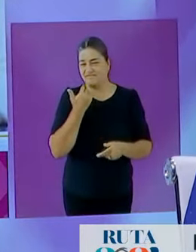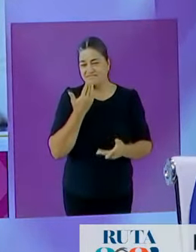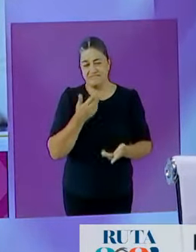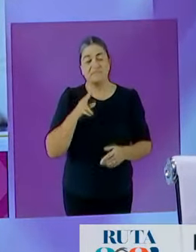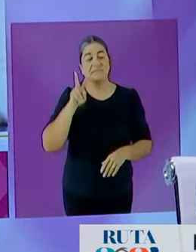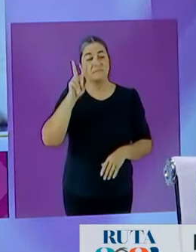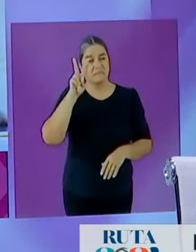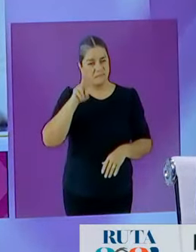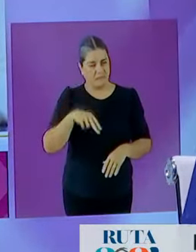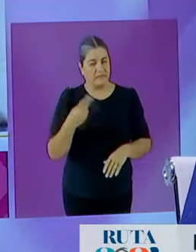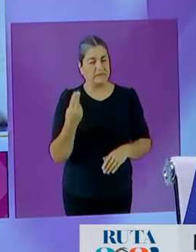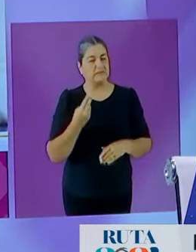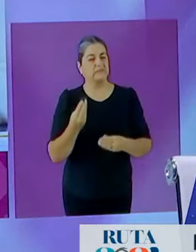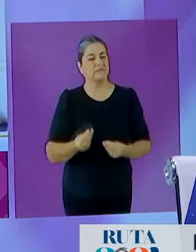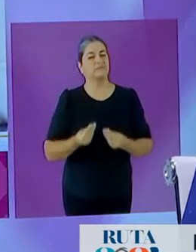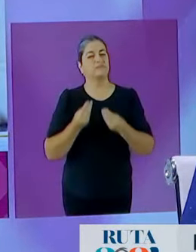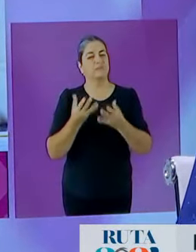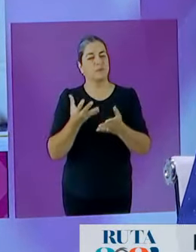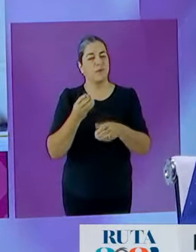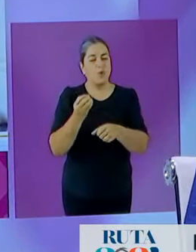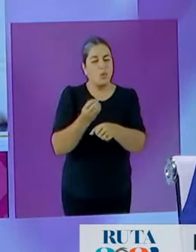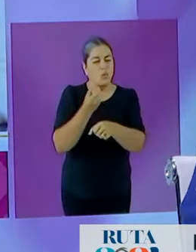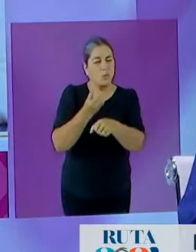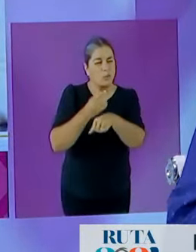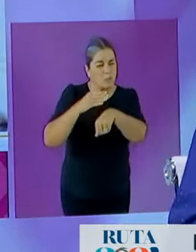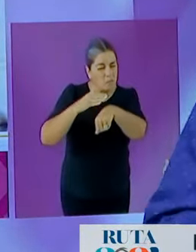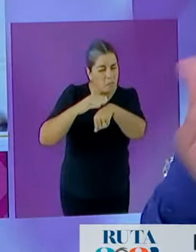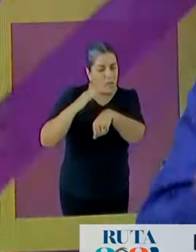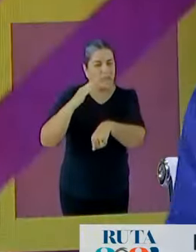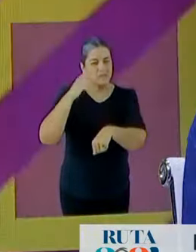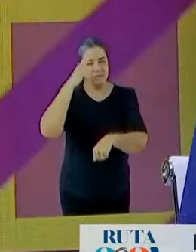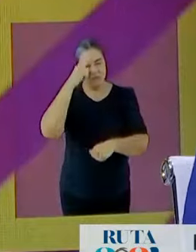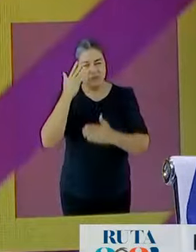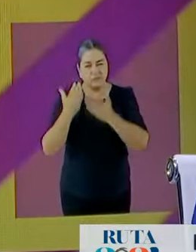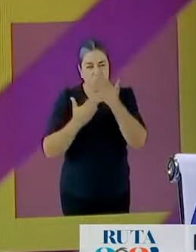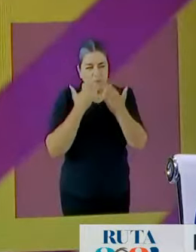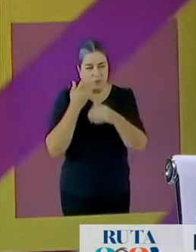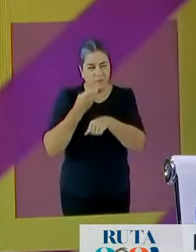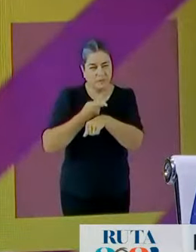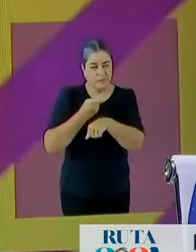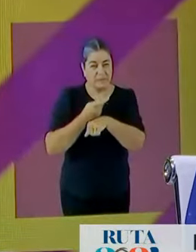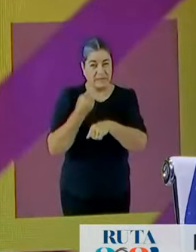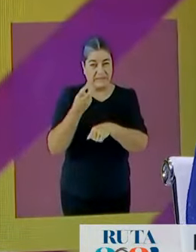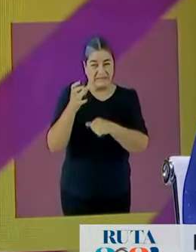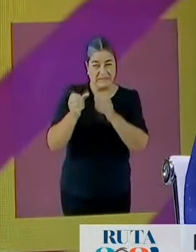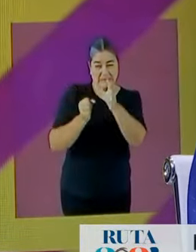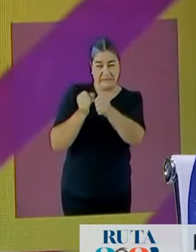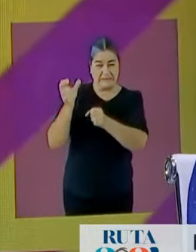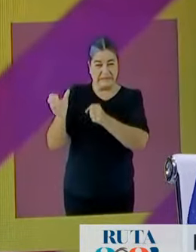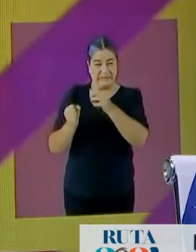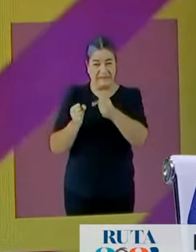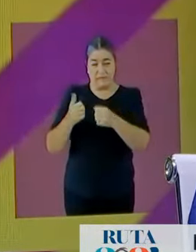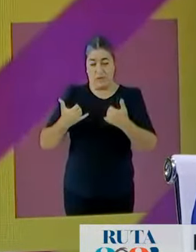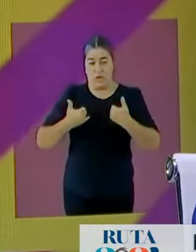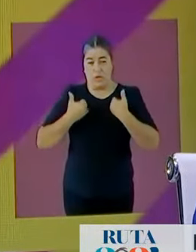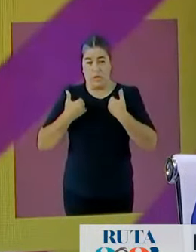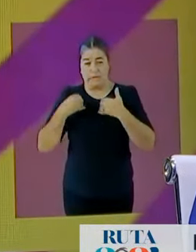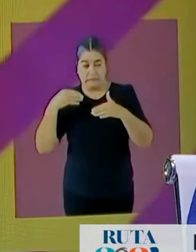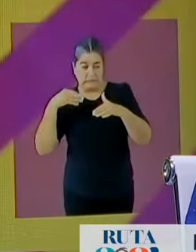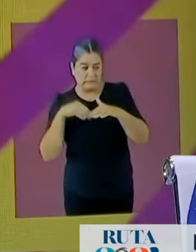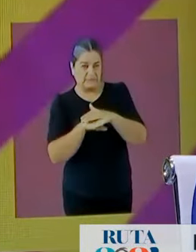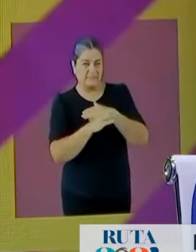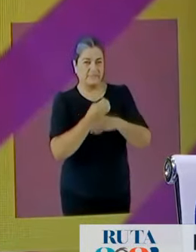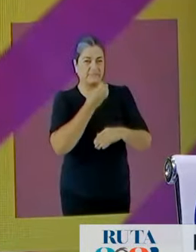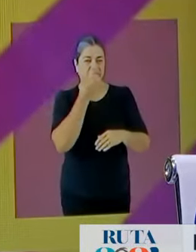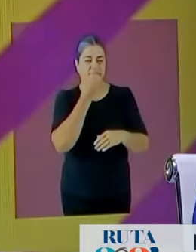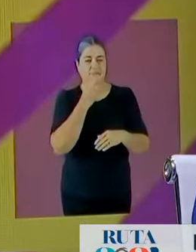Tiene sus otros datos. La candidata del Partido Oficial tiene sus otros datos, igual que el presidente. ¿Quién podría pensarlo, verdad? ¿Cómo se nos